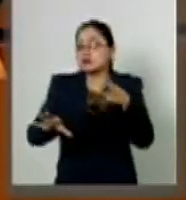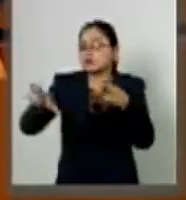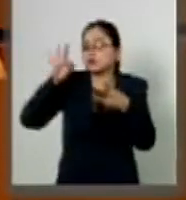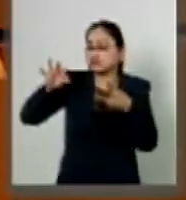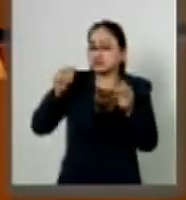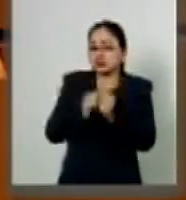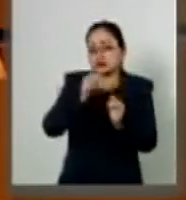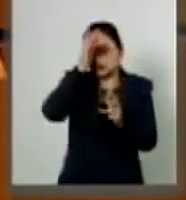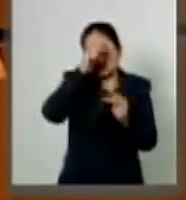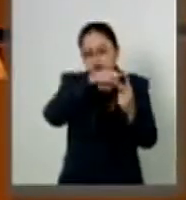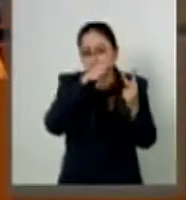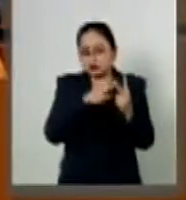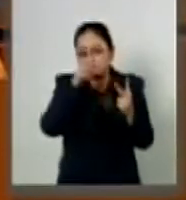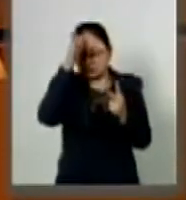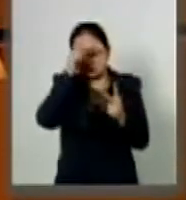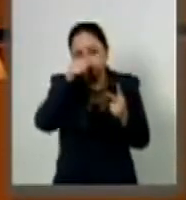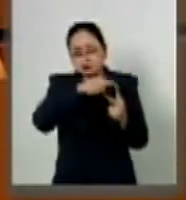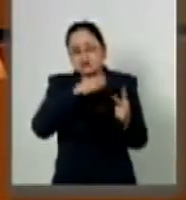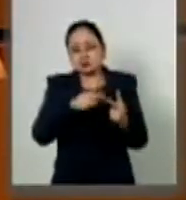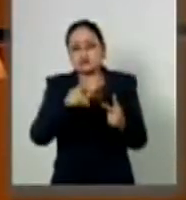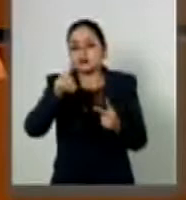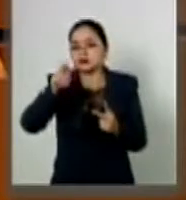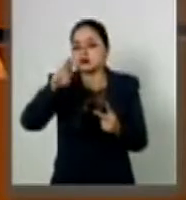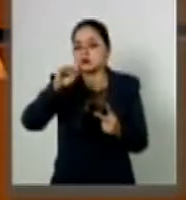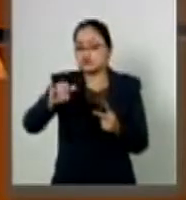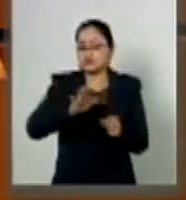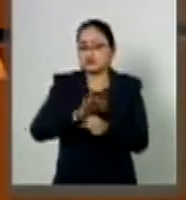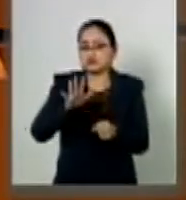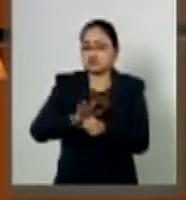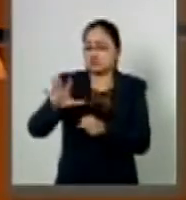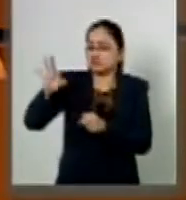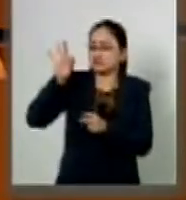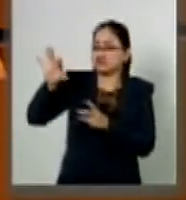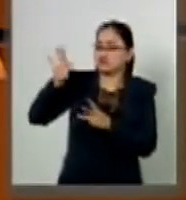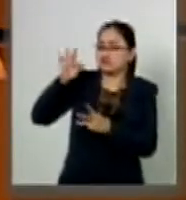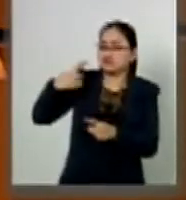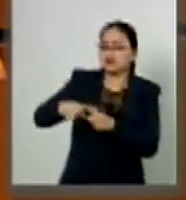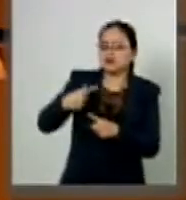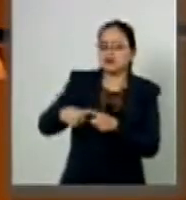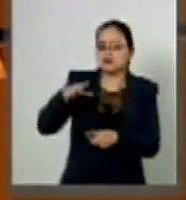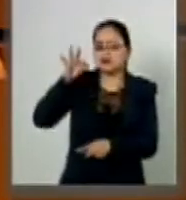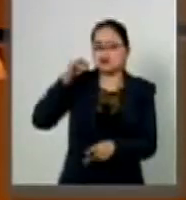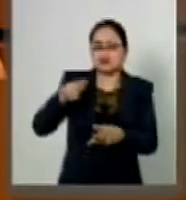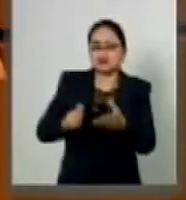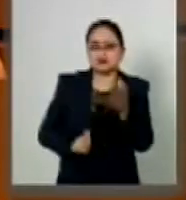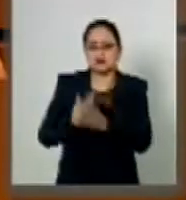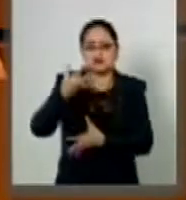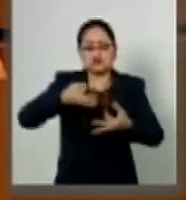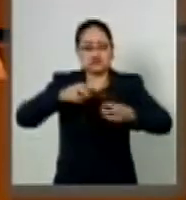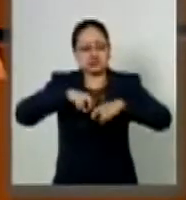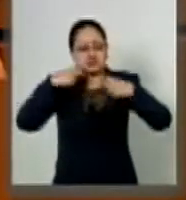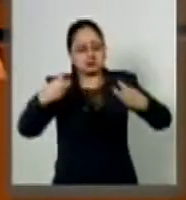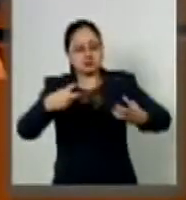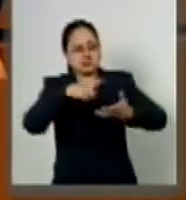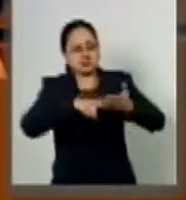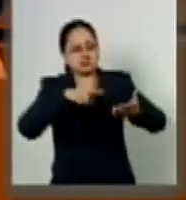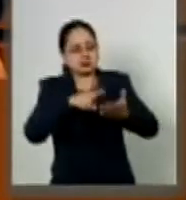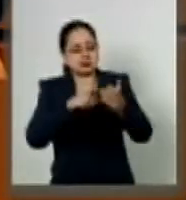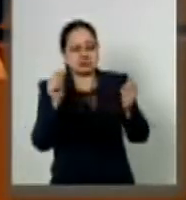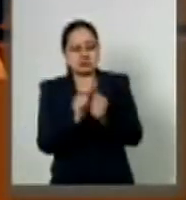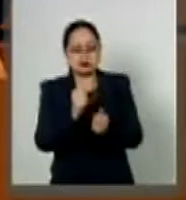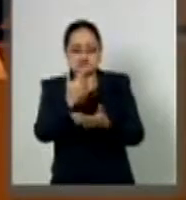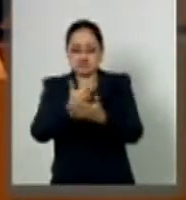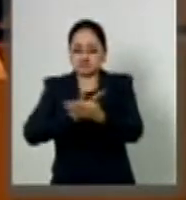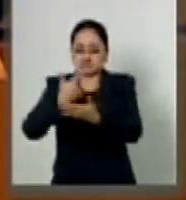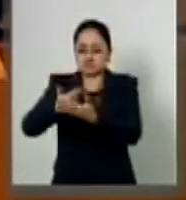por consenso, el PRI se toma la libertad de ellos seleccionar a un magistrado de una lista que le